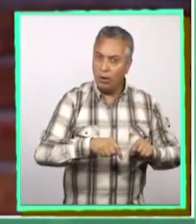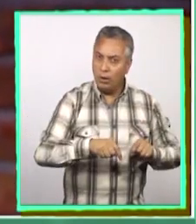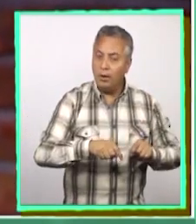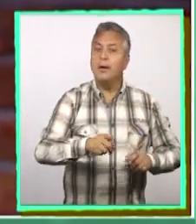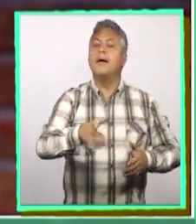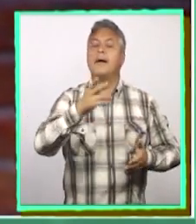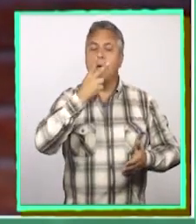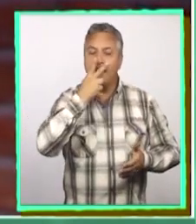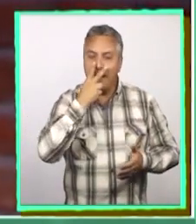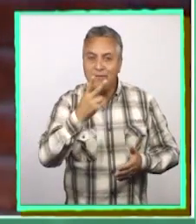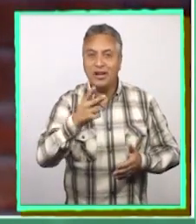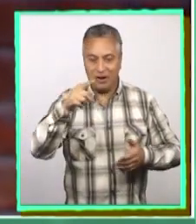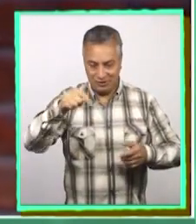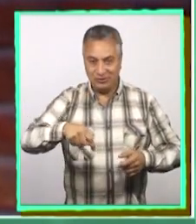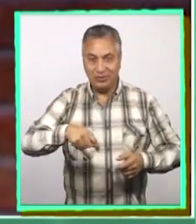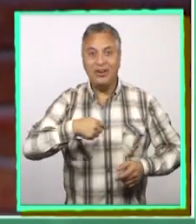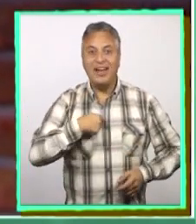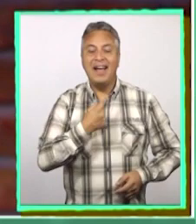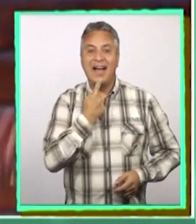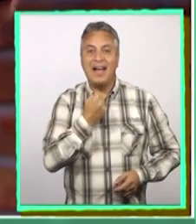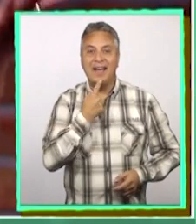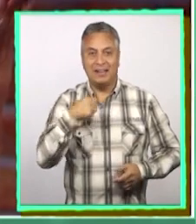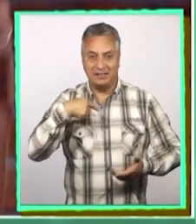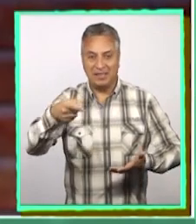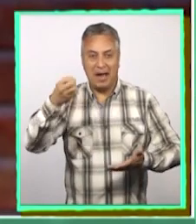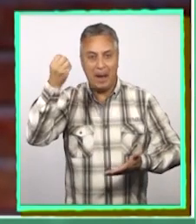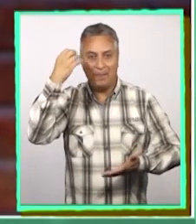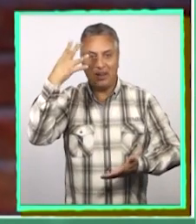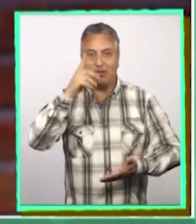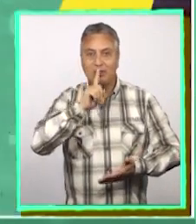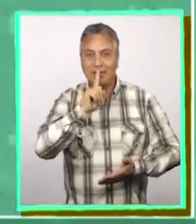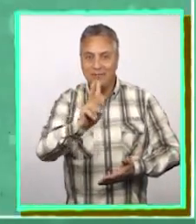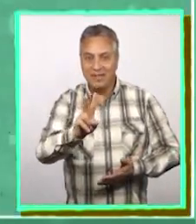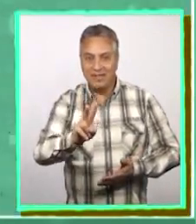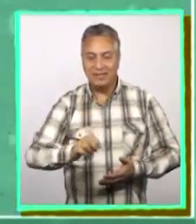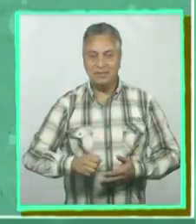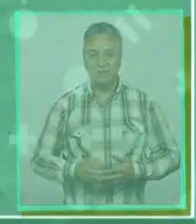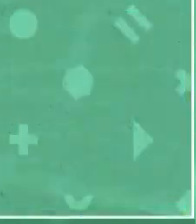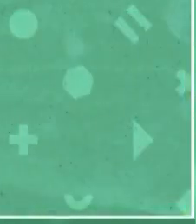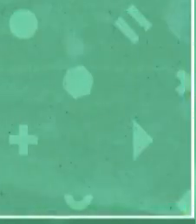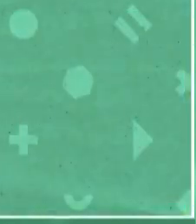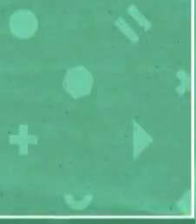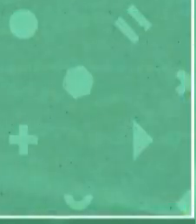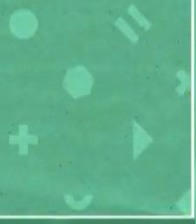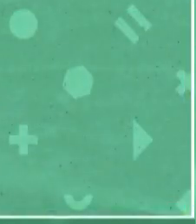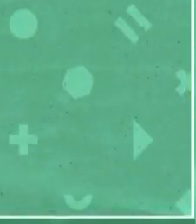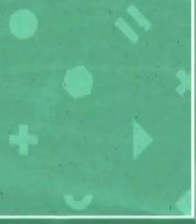averiguarlo? Vamos, soy Valentina y esto es Aprendo TV.